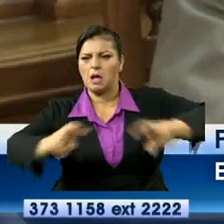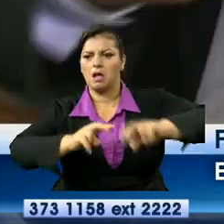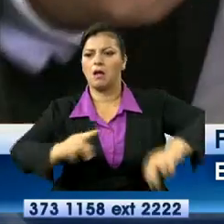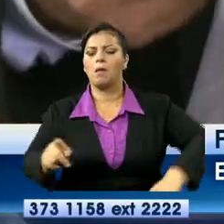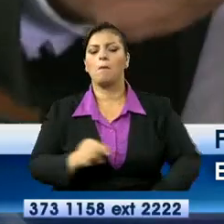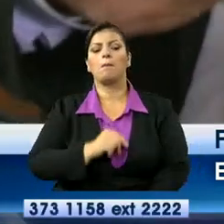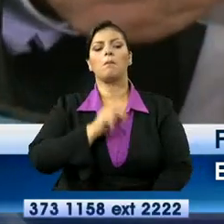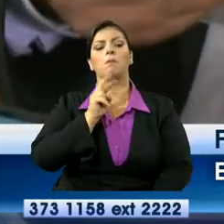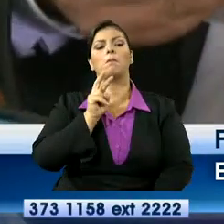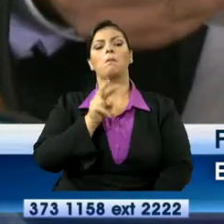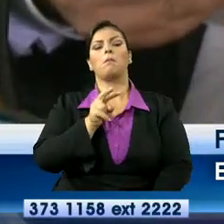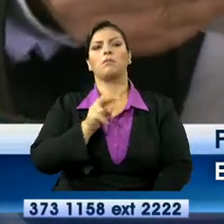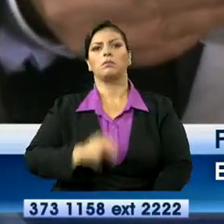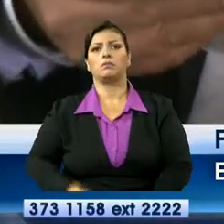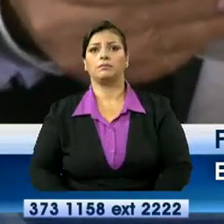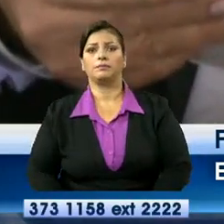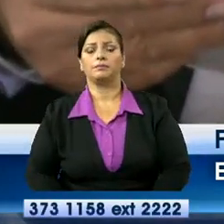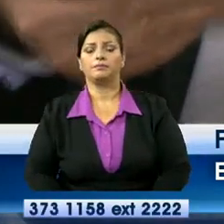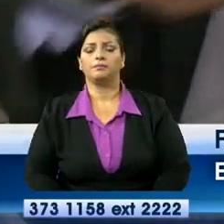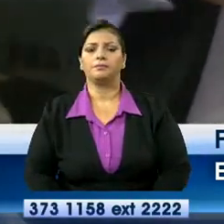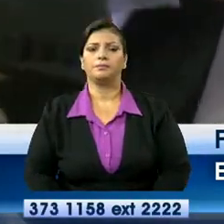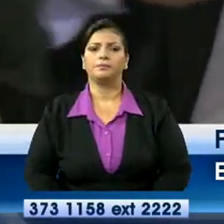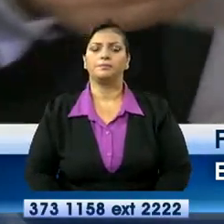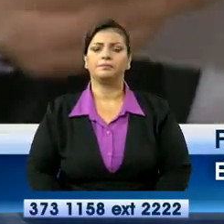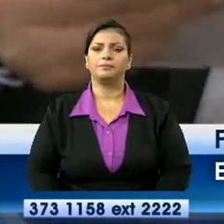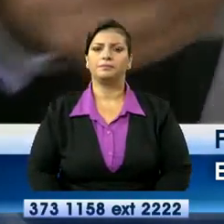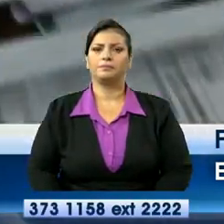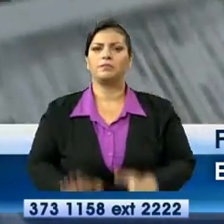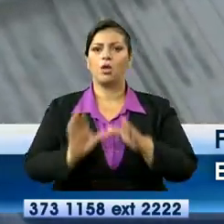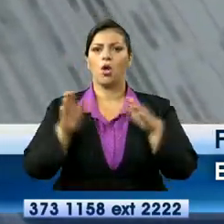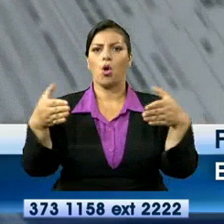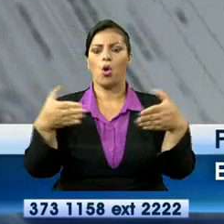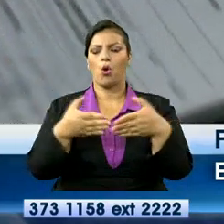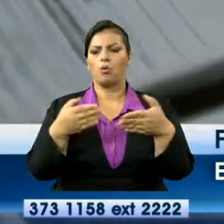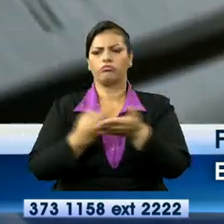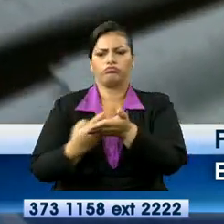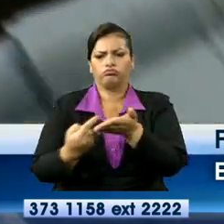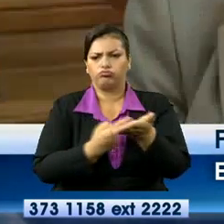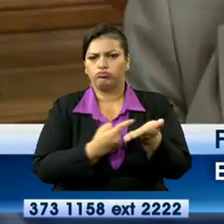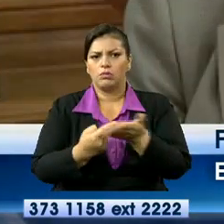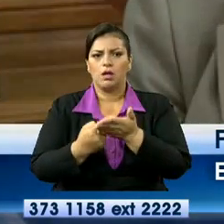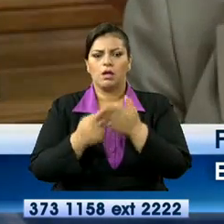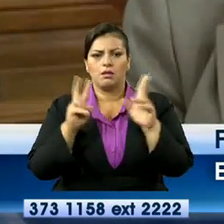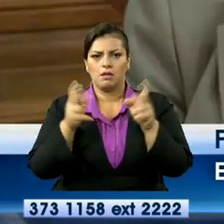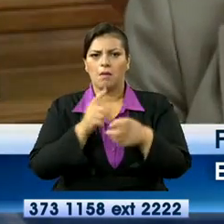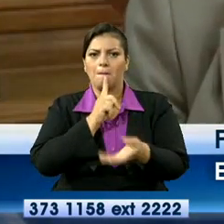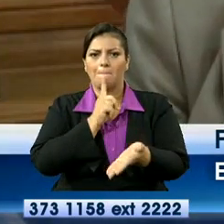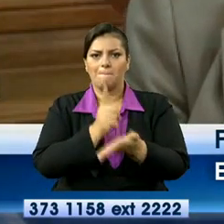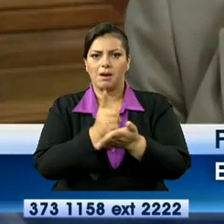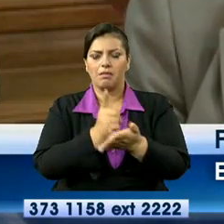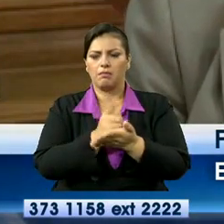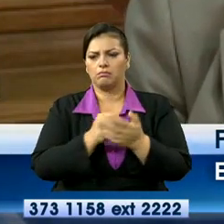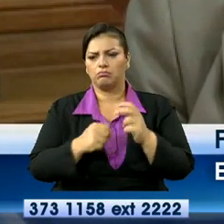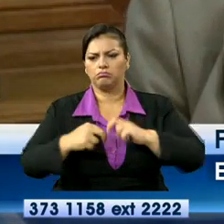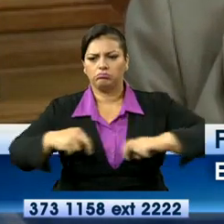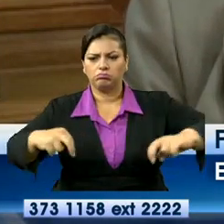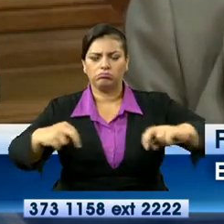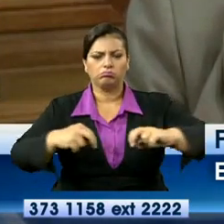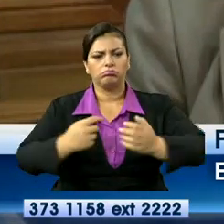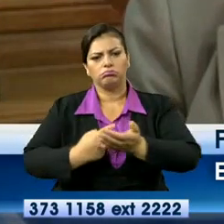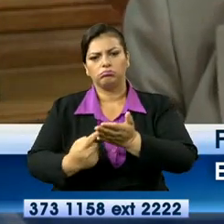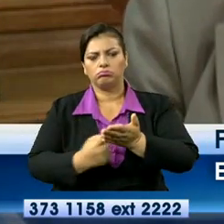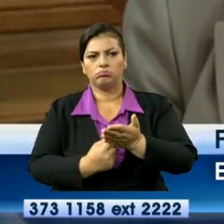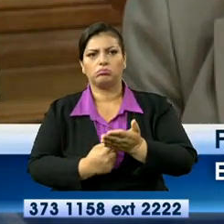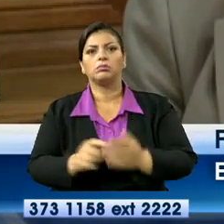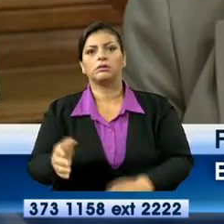Justicia por casos desprendidos del informe de la Comisión de la Verdad deben extinguirse. Se ha pretendido, como ya se lo ha